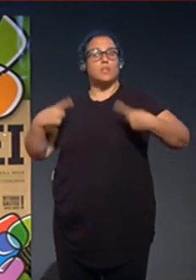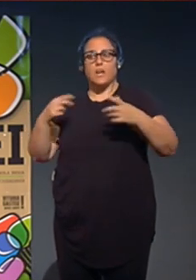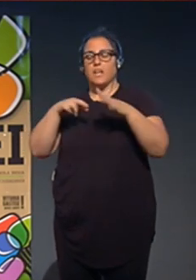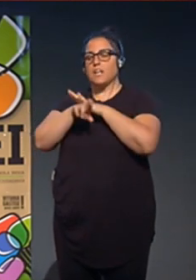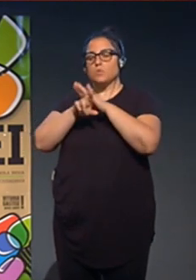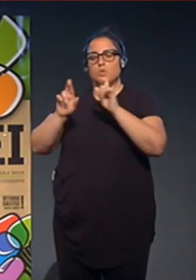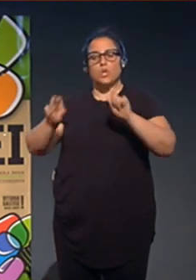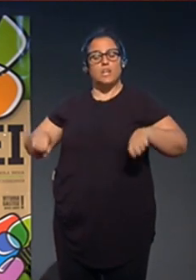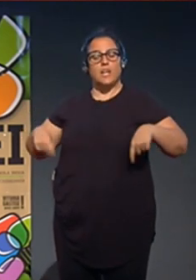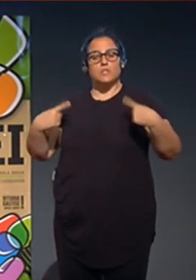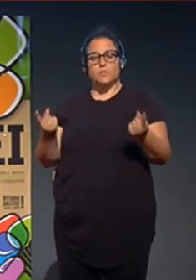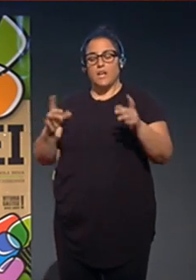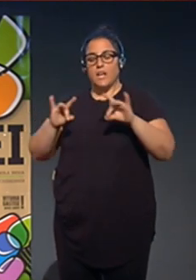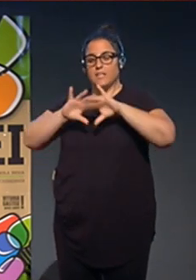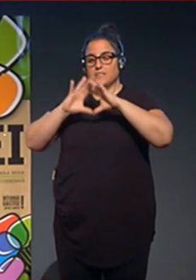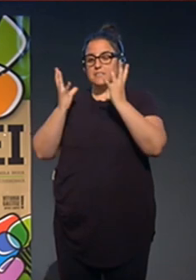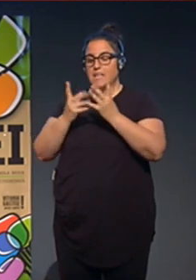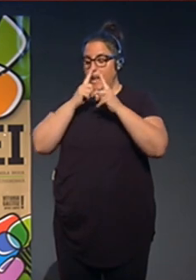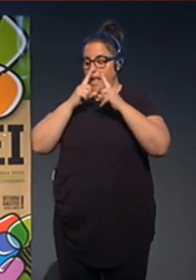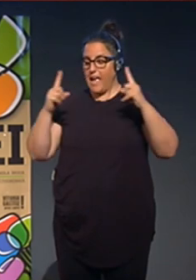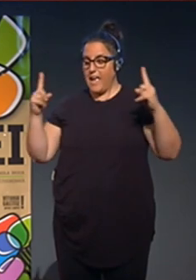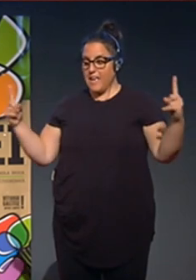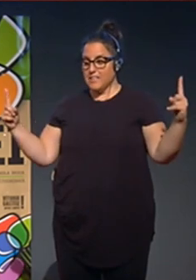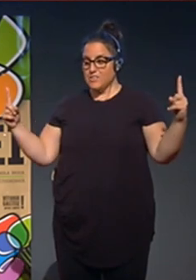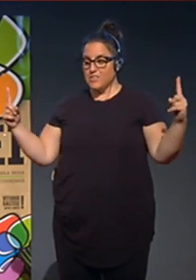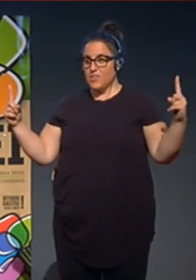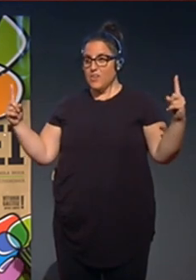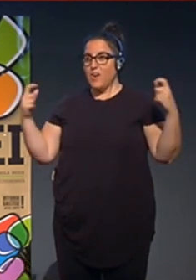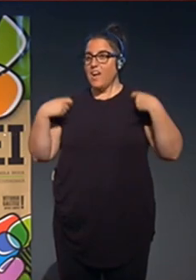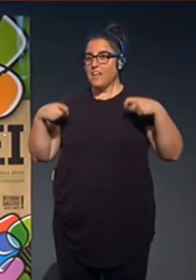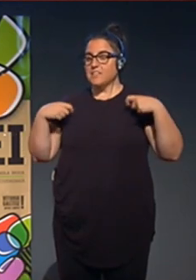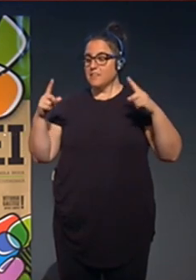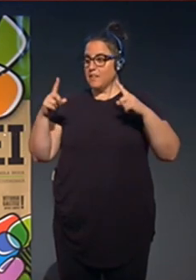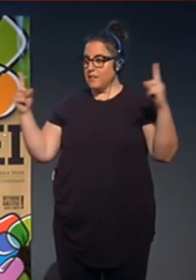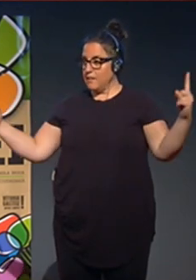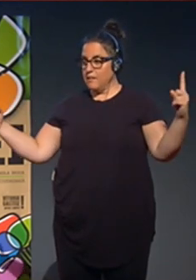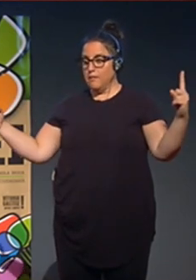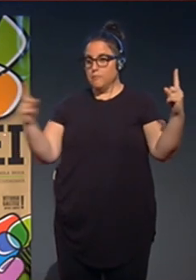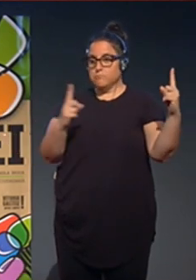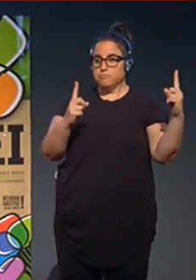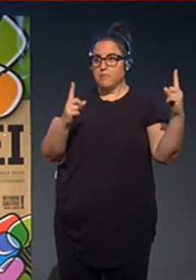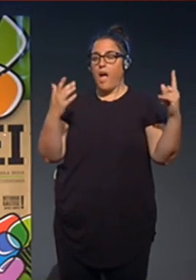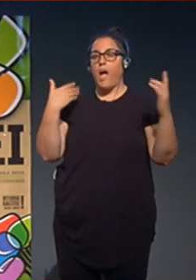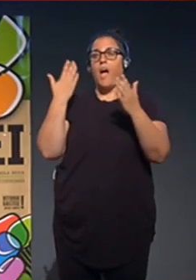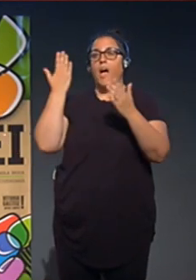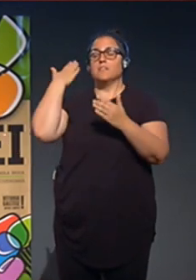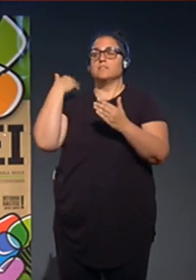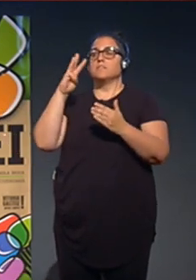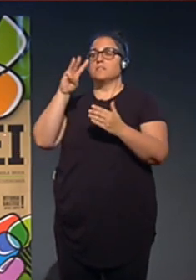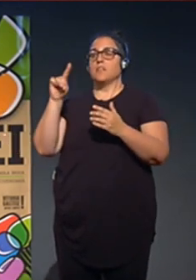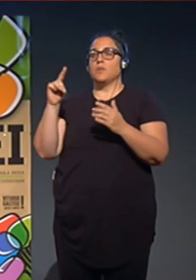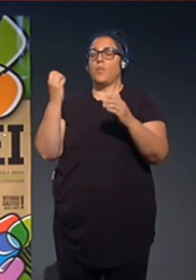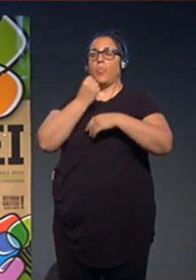naturales que produce la tierra durante todo el año pues cada vez se adelanta más y eran hasta el 31 de diciembre